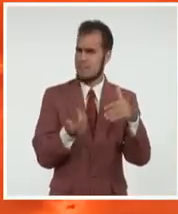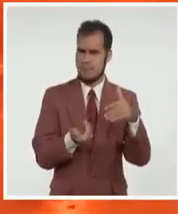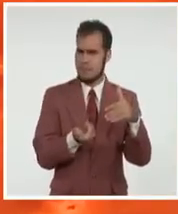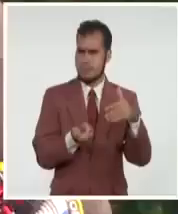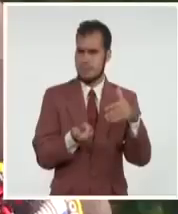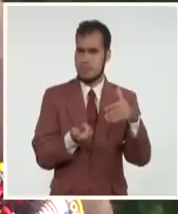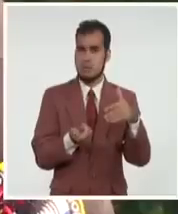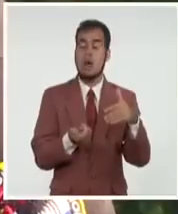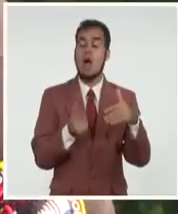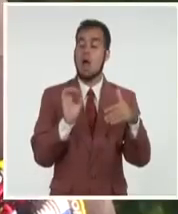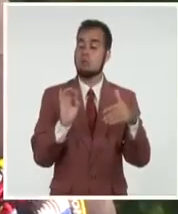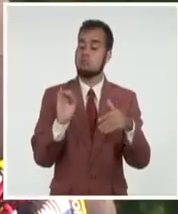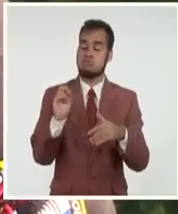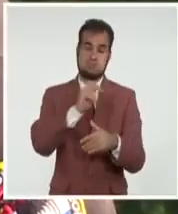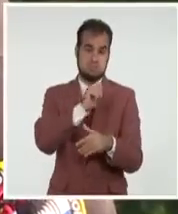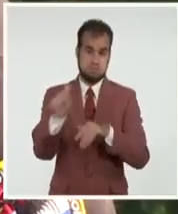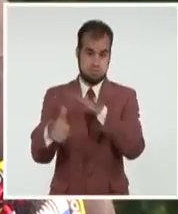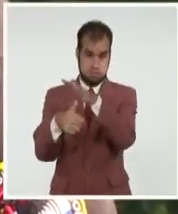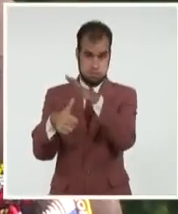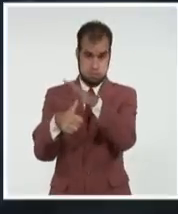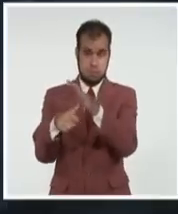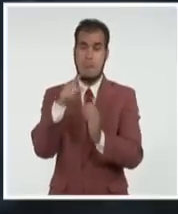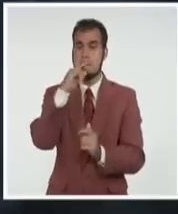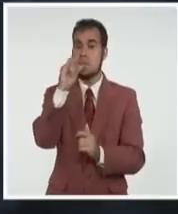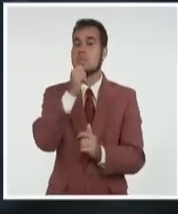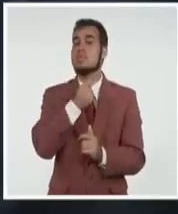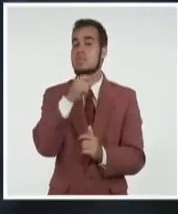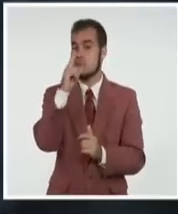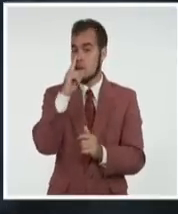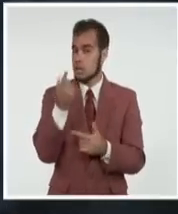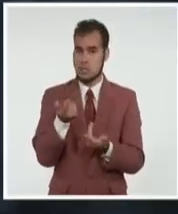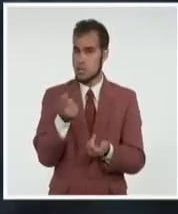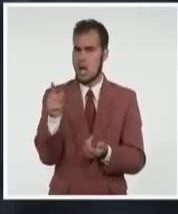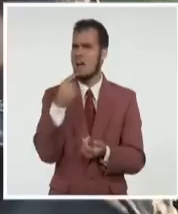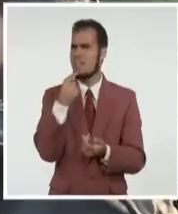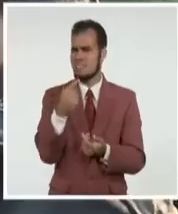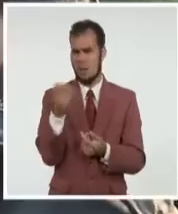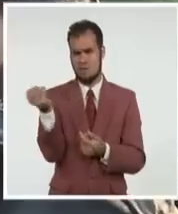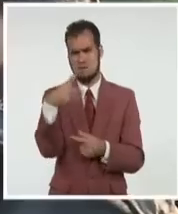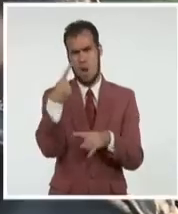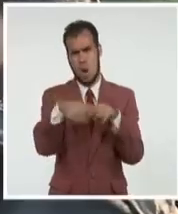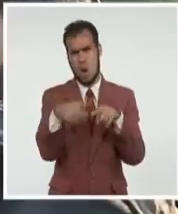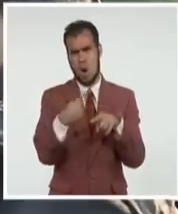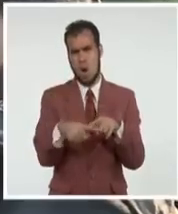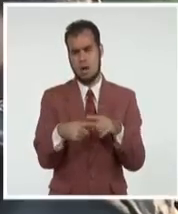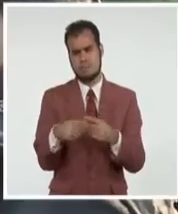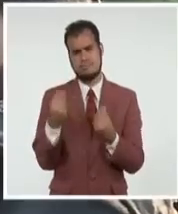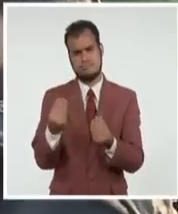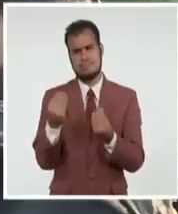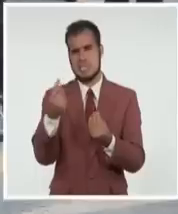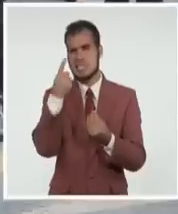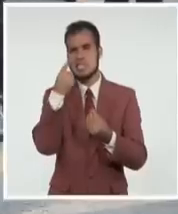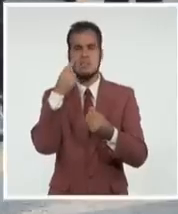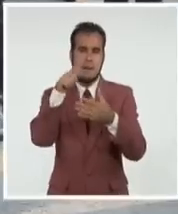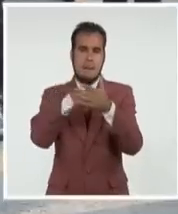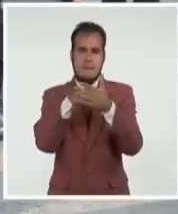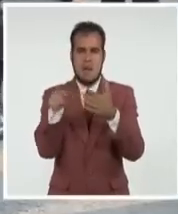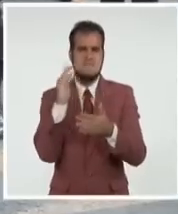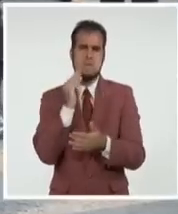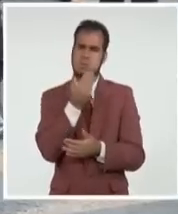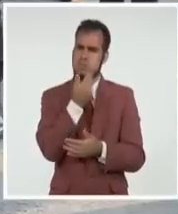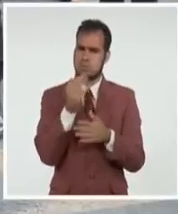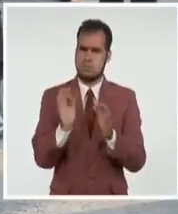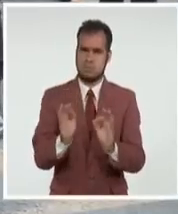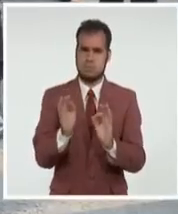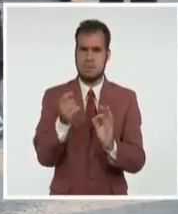recientes declaraciones de la administración de Joe Biden reflejan el cinismo y la desvergüenza de la estrategia norteamericana para manipular